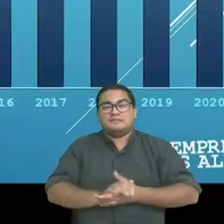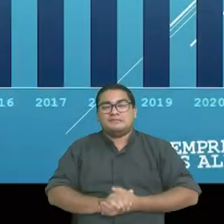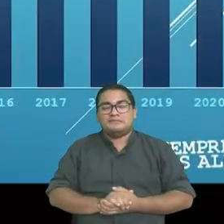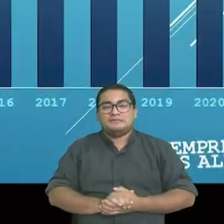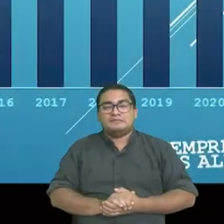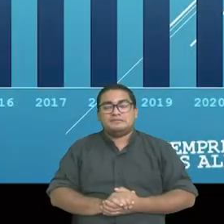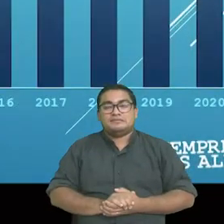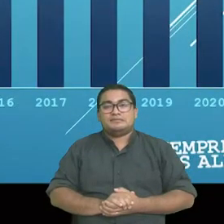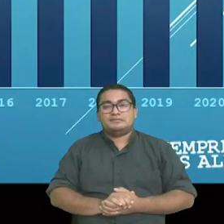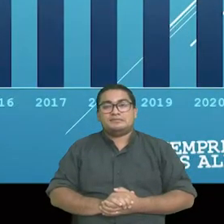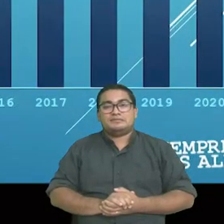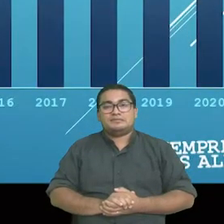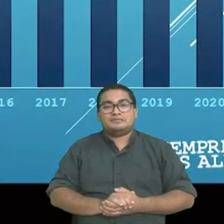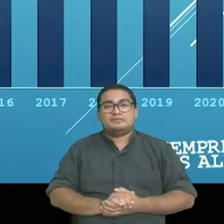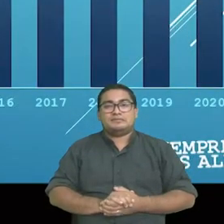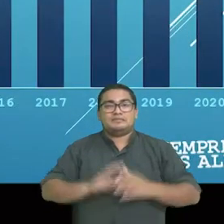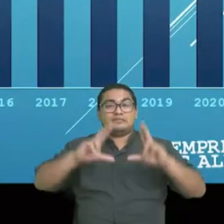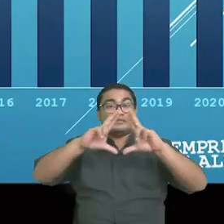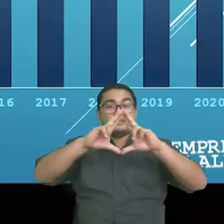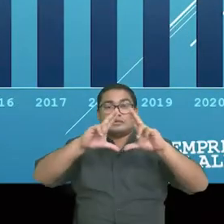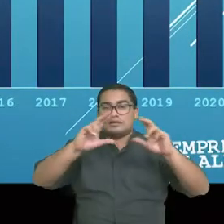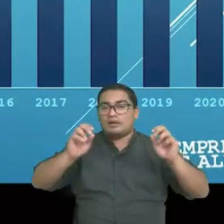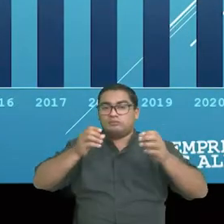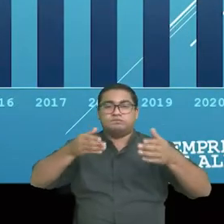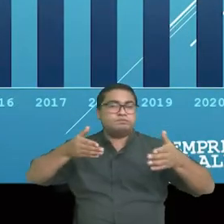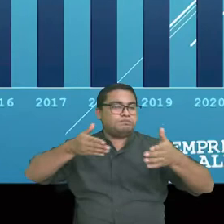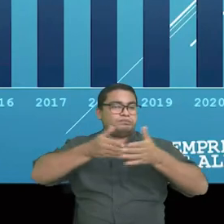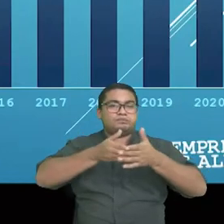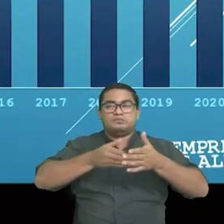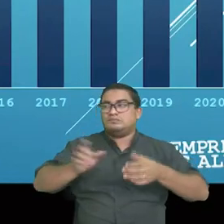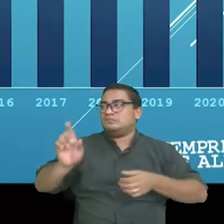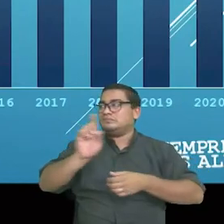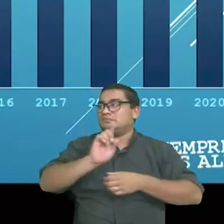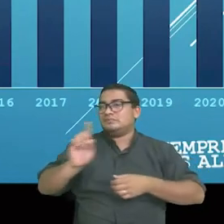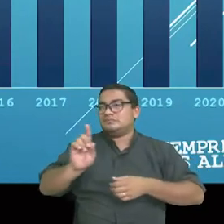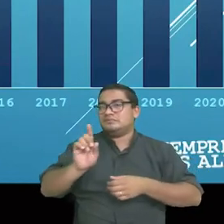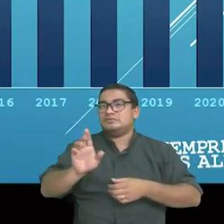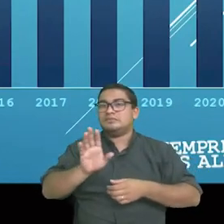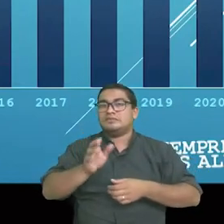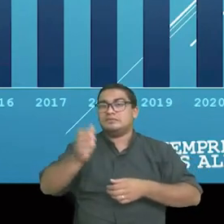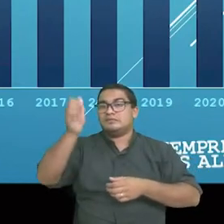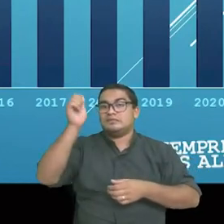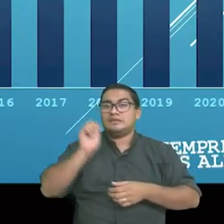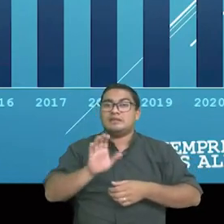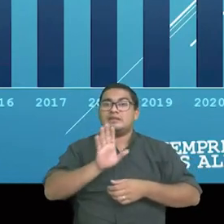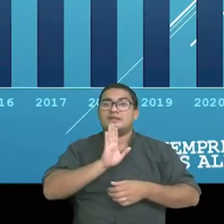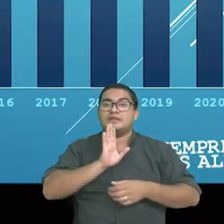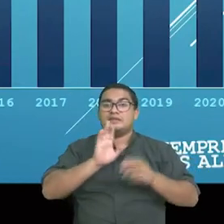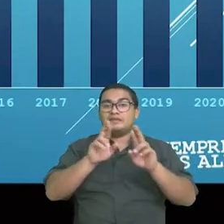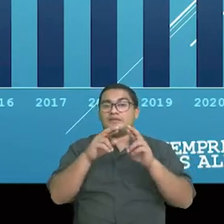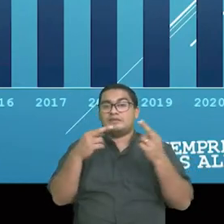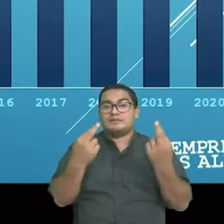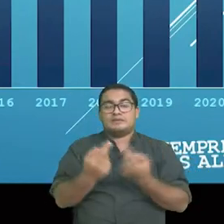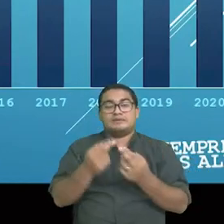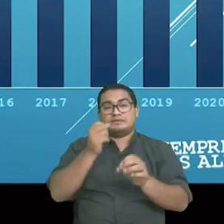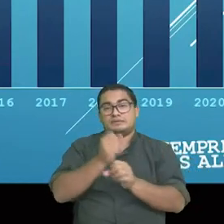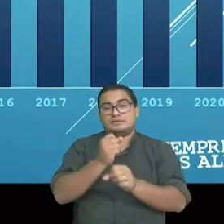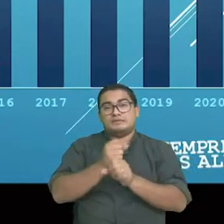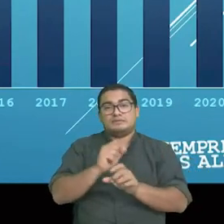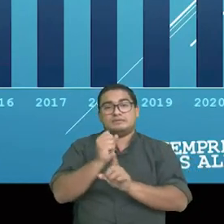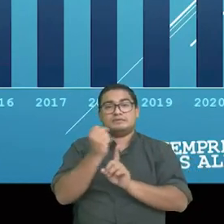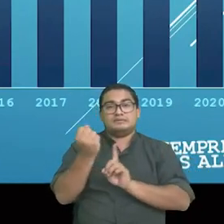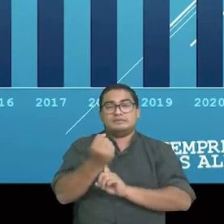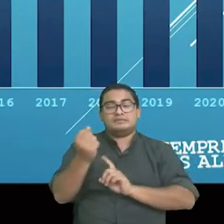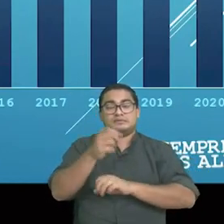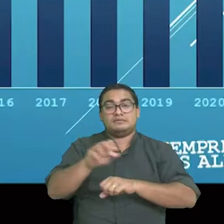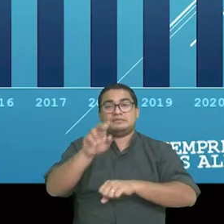No se paró el país. Incluso ayer hablábamos en una reunión de trabajo de la Asamblea Nacional. La